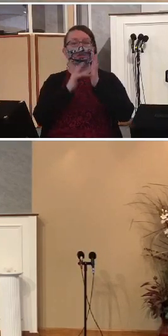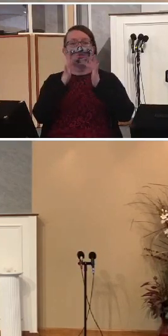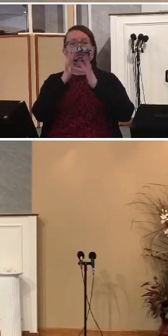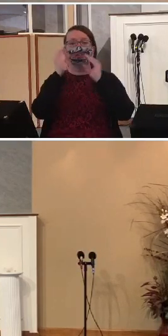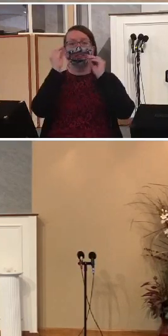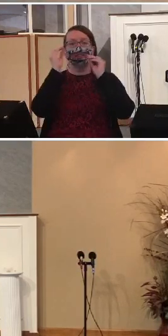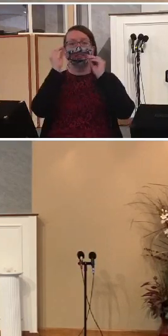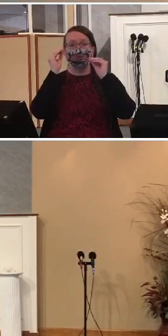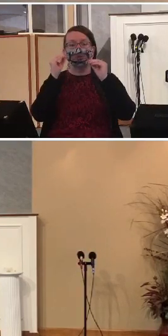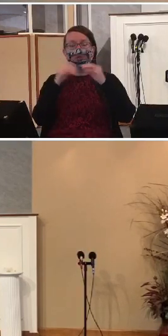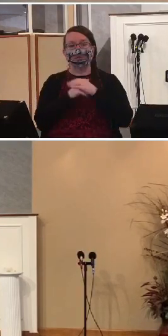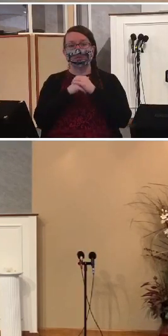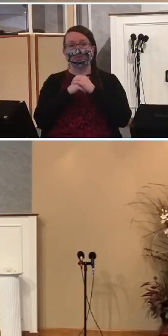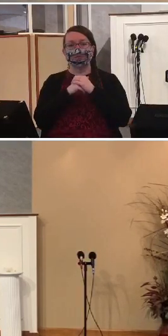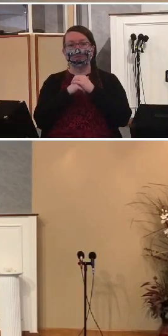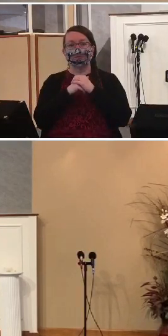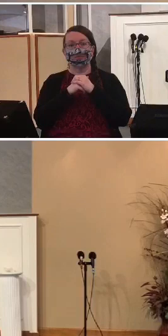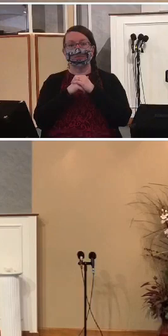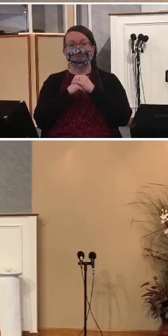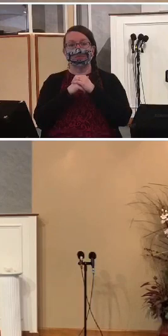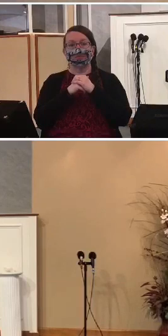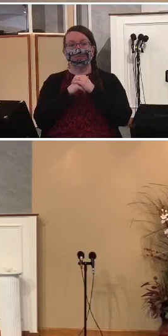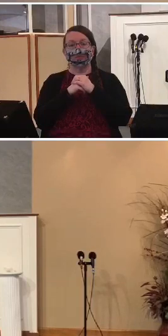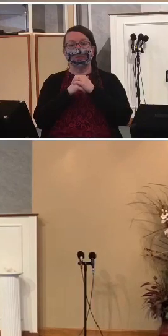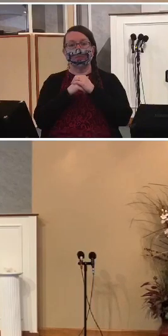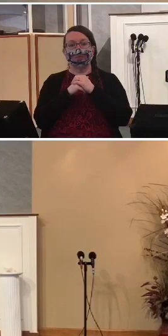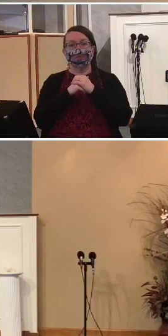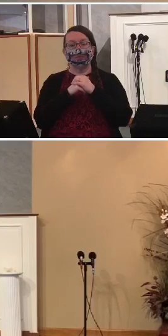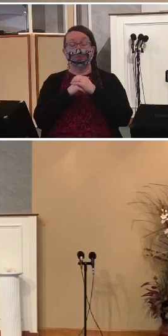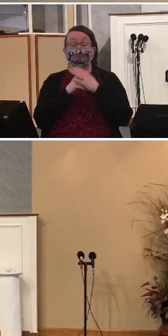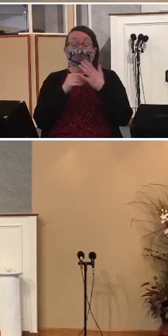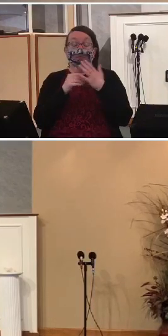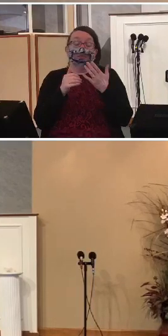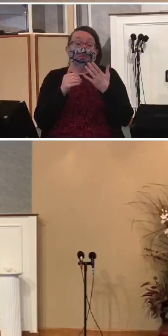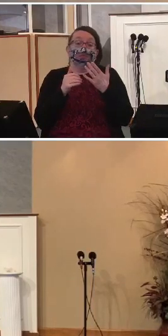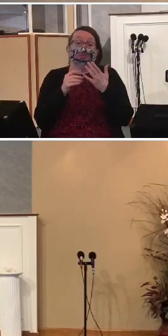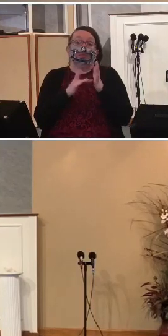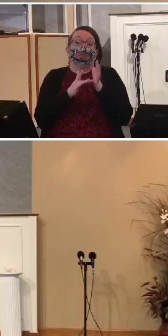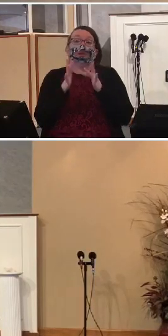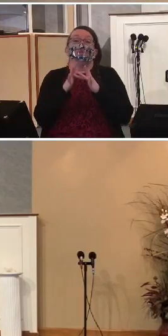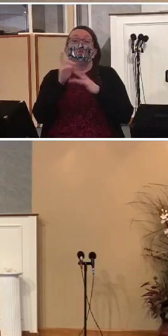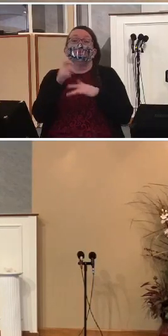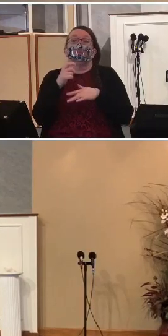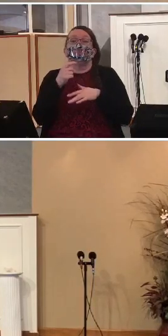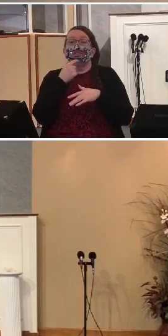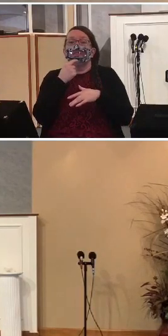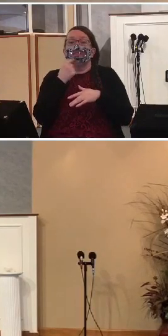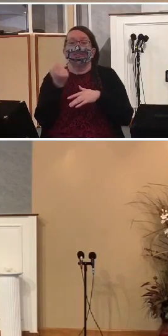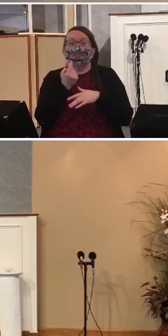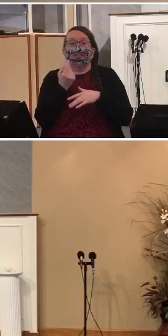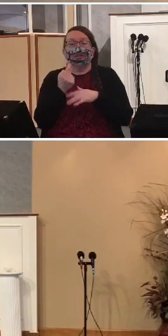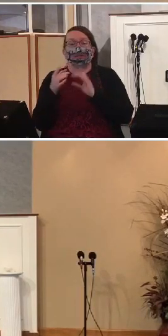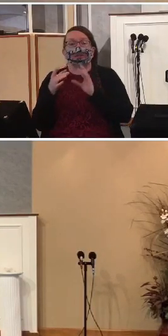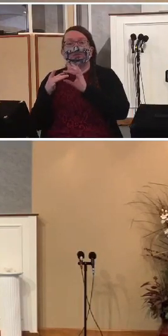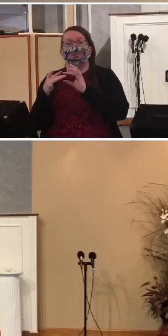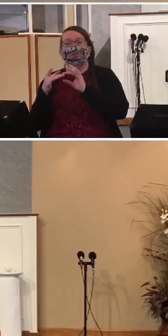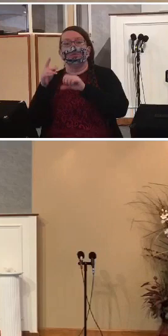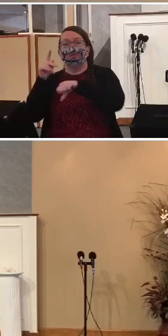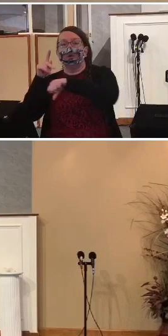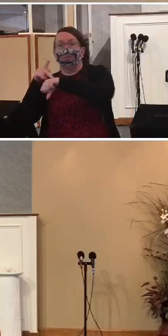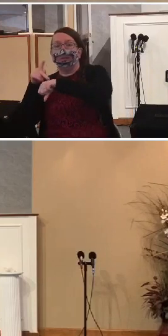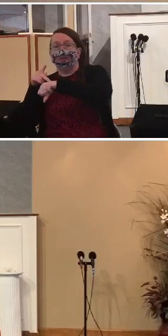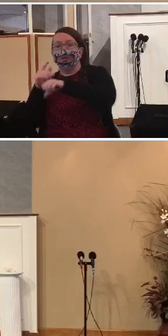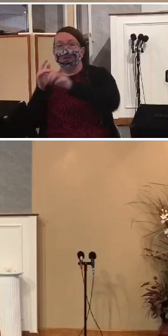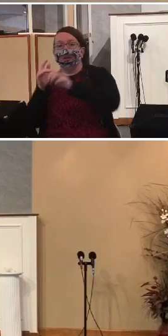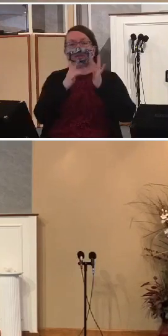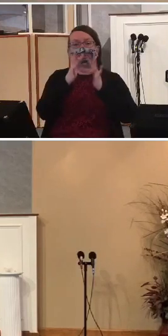fue la primera vez que le escuchó a Jesús enseñar. Y algo se vio haber dicho y algo se vio